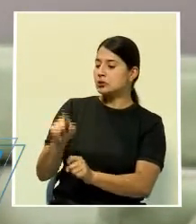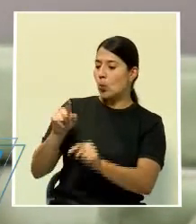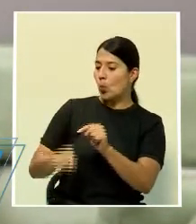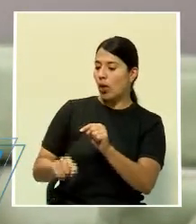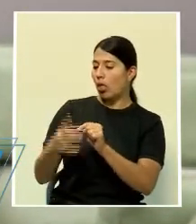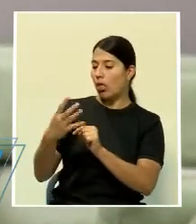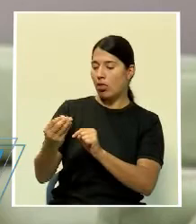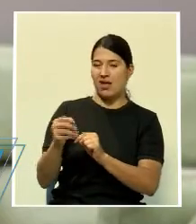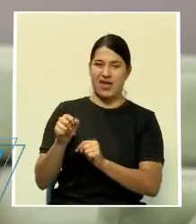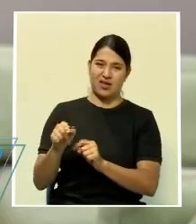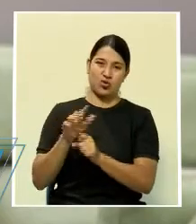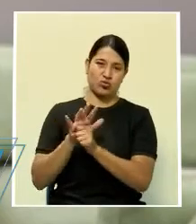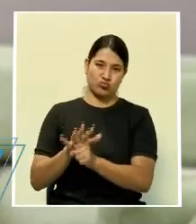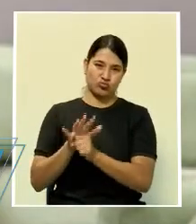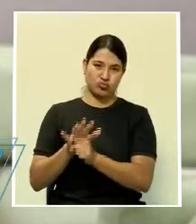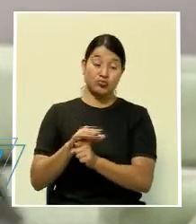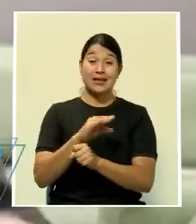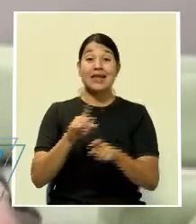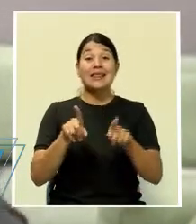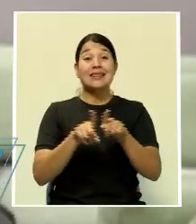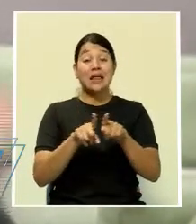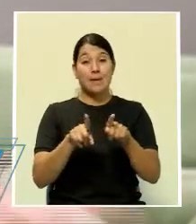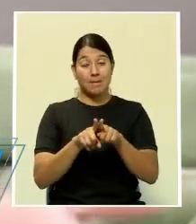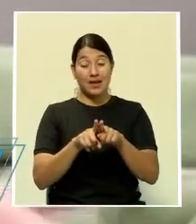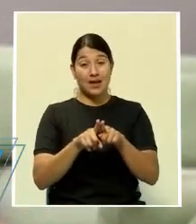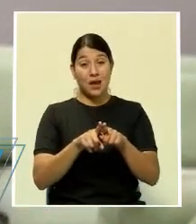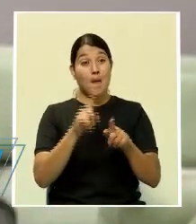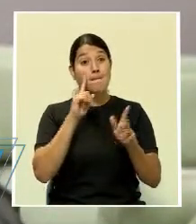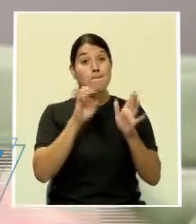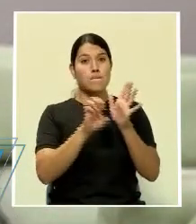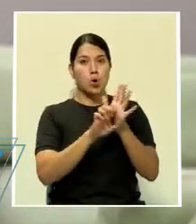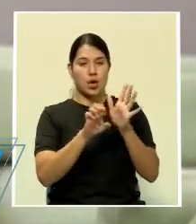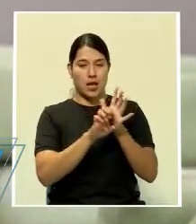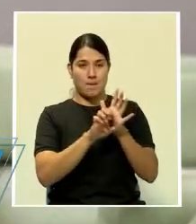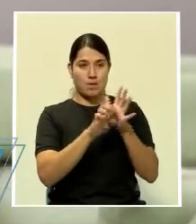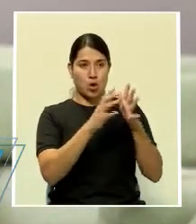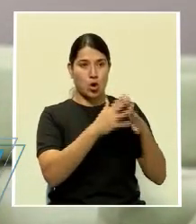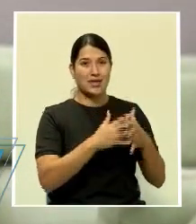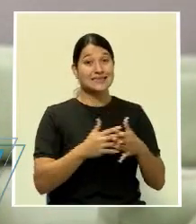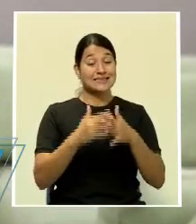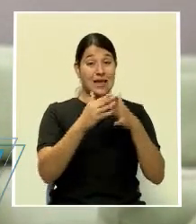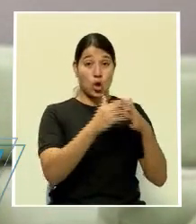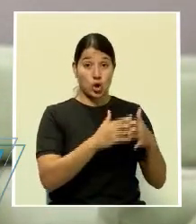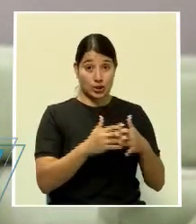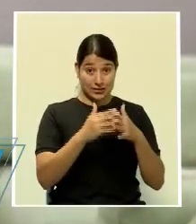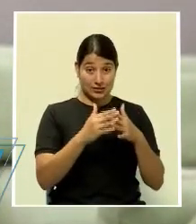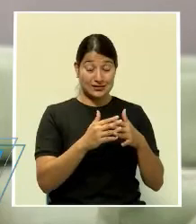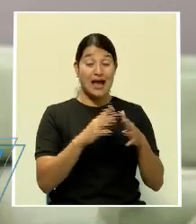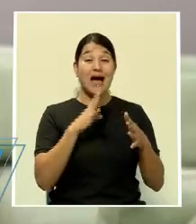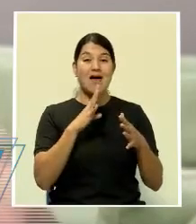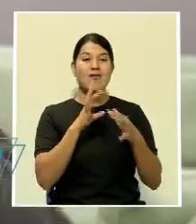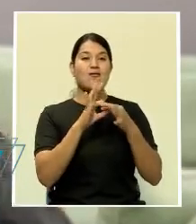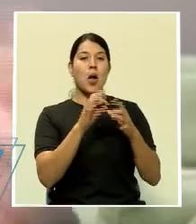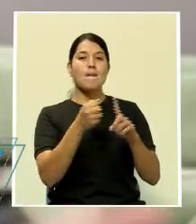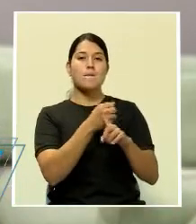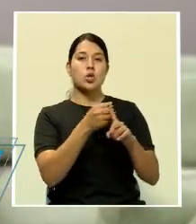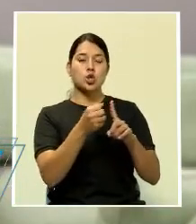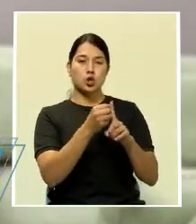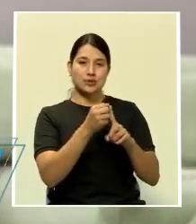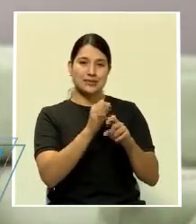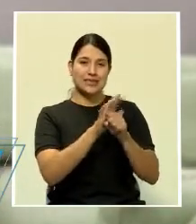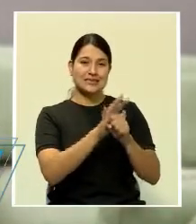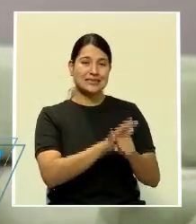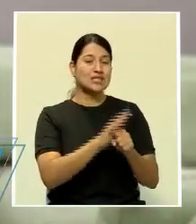otros contextos como el estadounidense se expresa en términos de la violencia racial, la